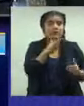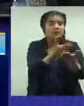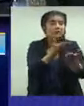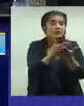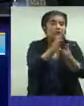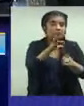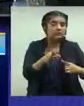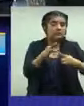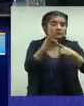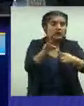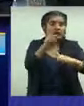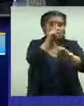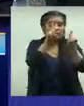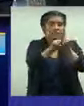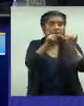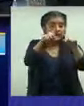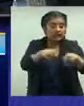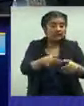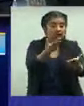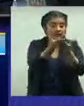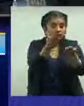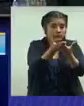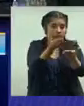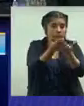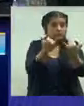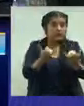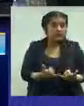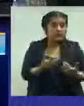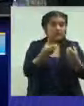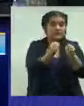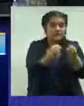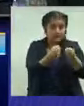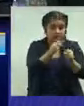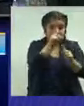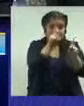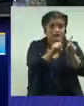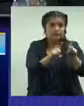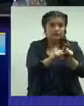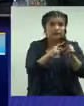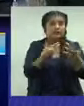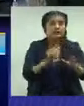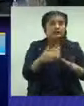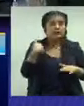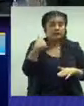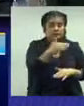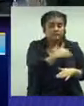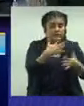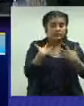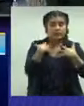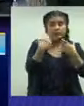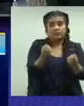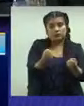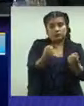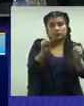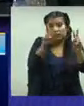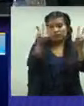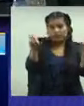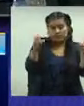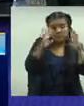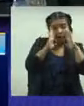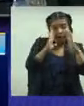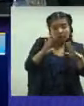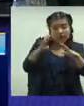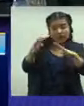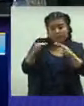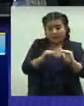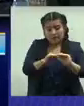requerimiento. Pero este es el requerimiento que se está haciendo y el Ministerio de Salud con la parte de atención primaria tiene